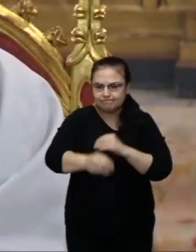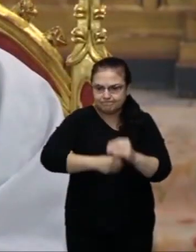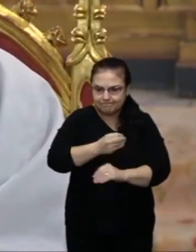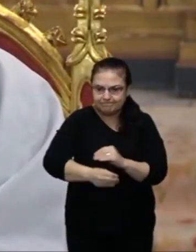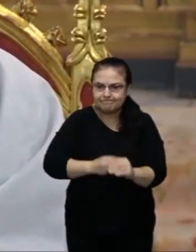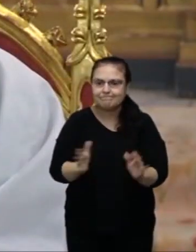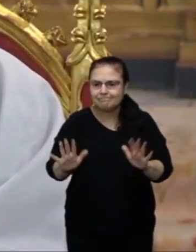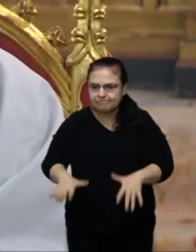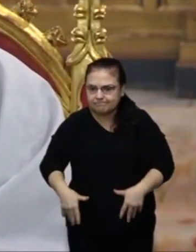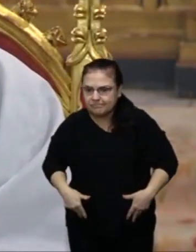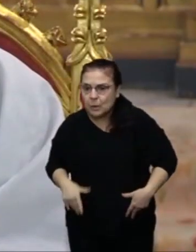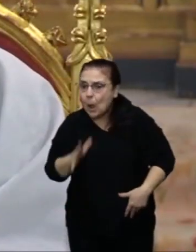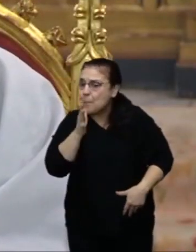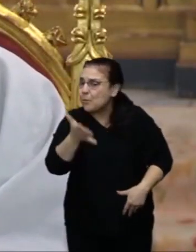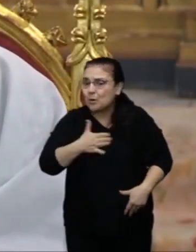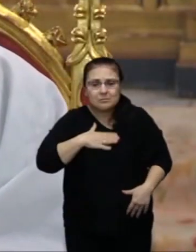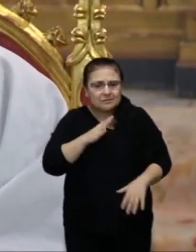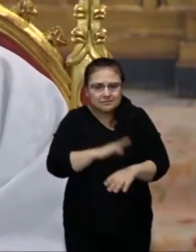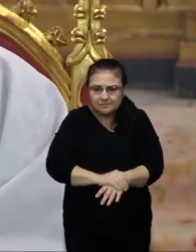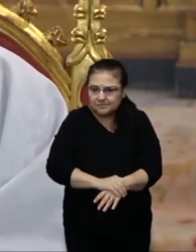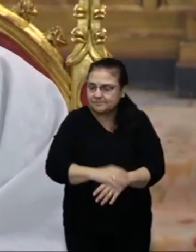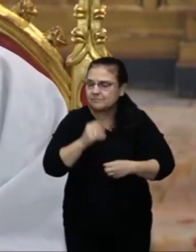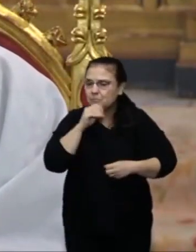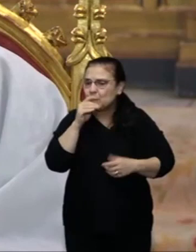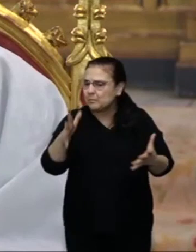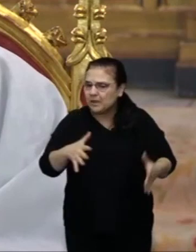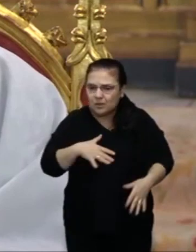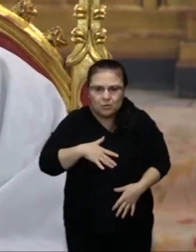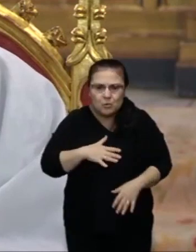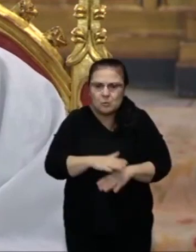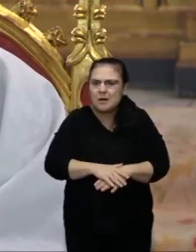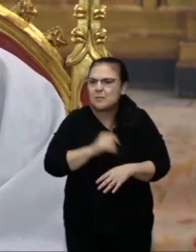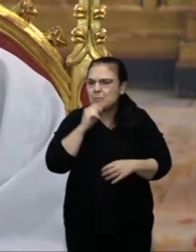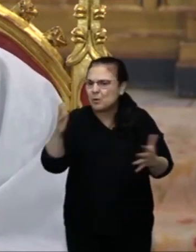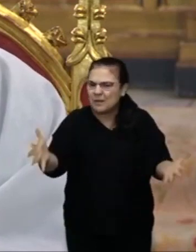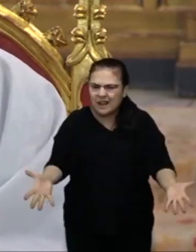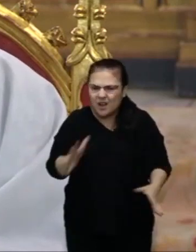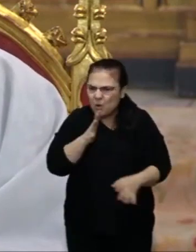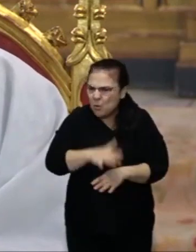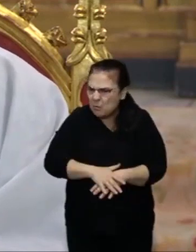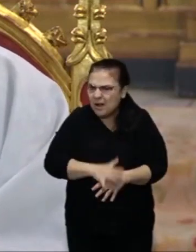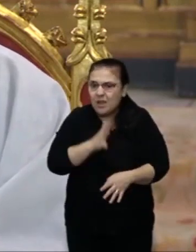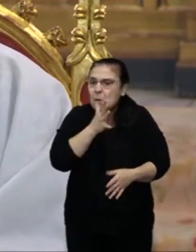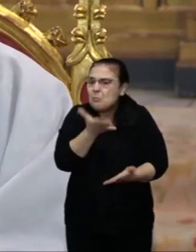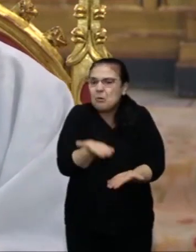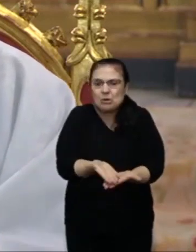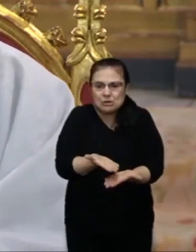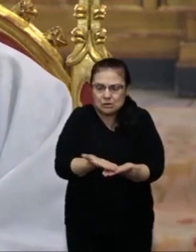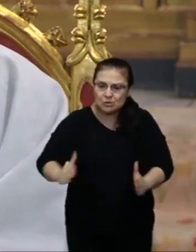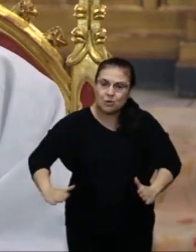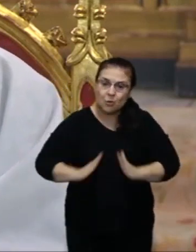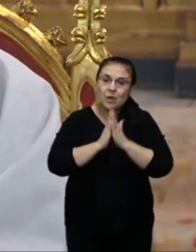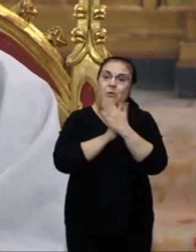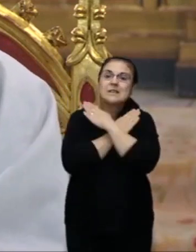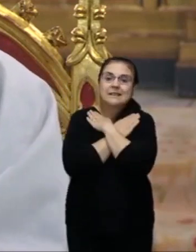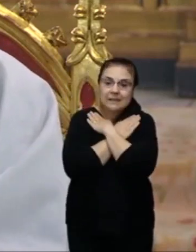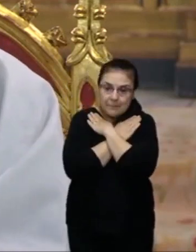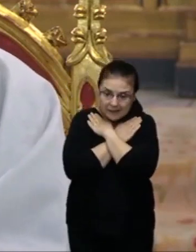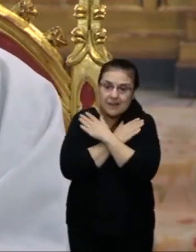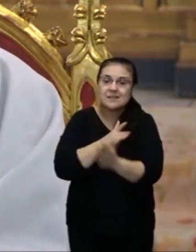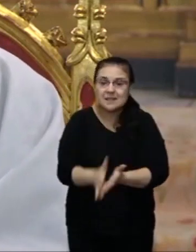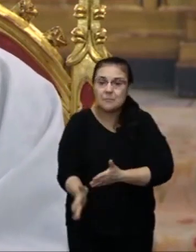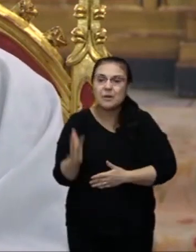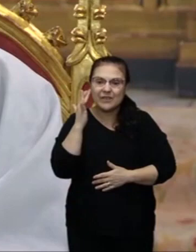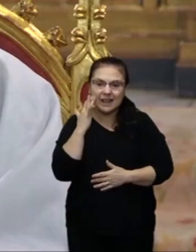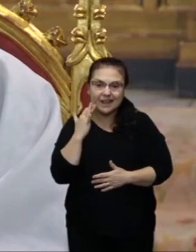palabra, obra y omisión. Por mi culpa, por mi culpa, por mi gran culpa. Por eso ruego a Santa